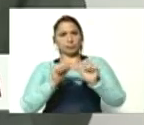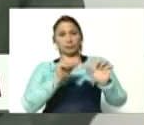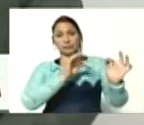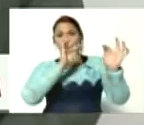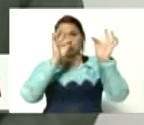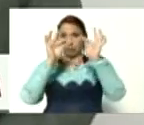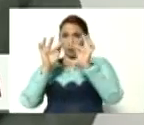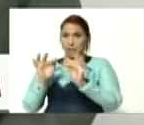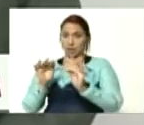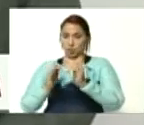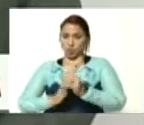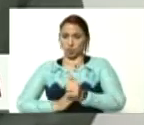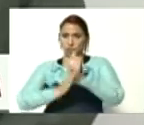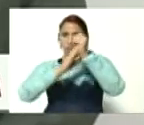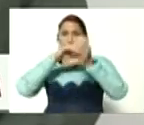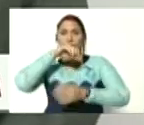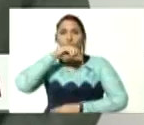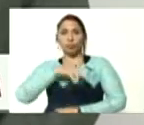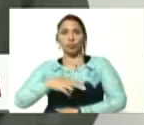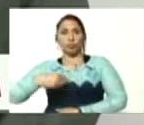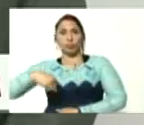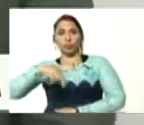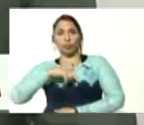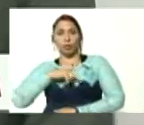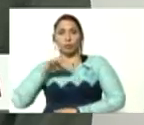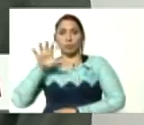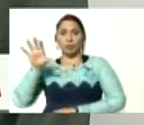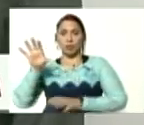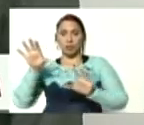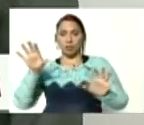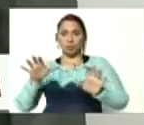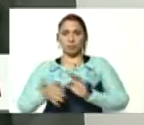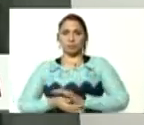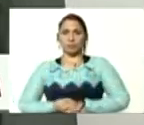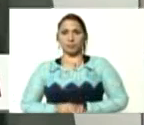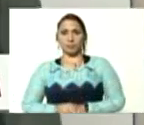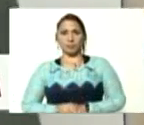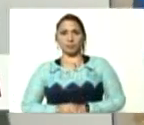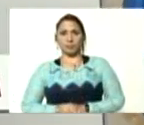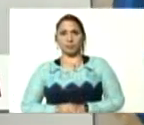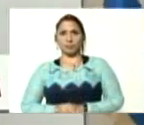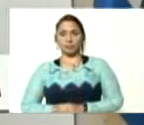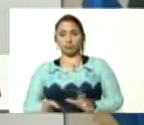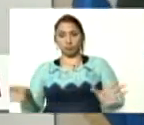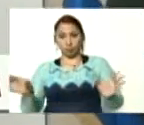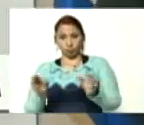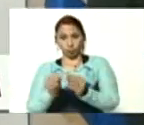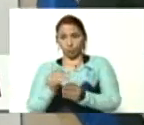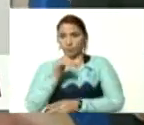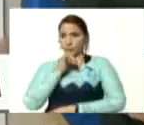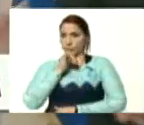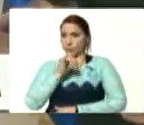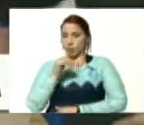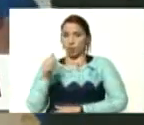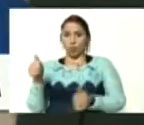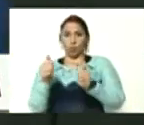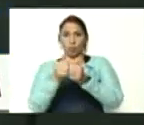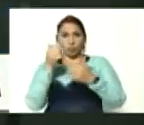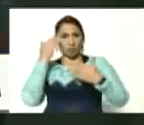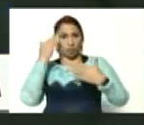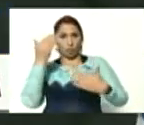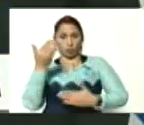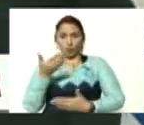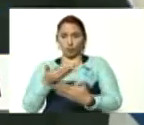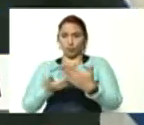de los líderes históricos de nuestros respectivos países. Bien, él ha concluido esta intervención con ese saludo solidario al